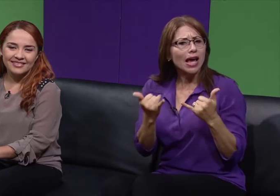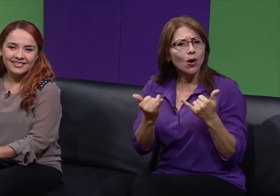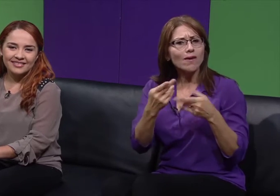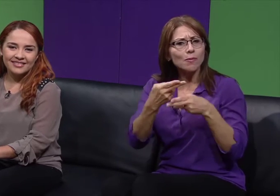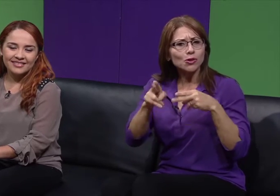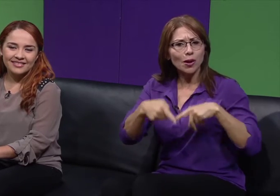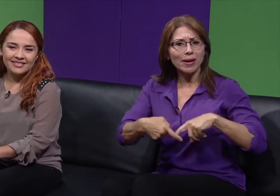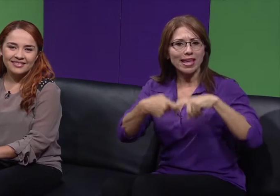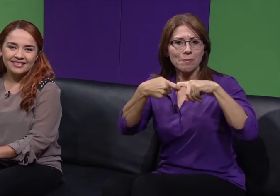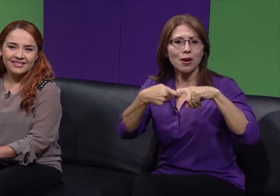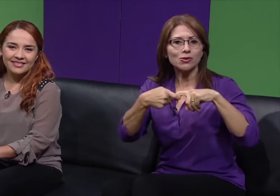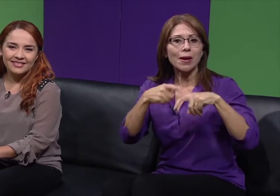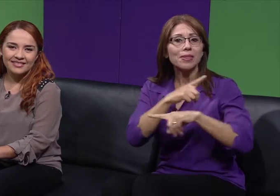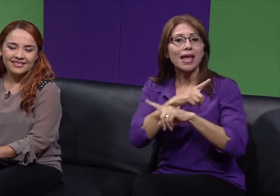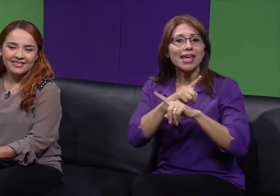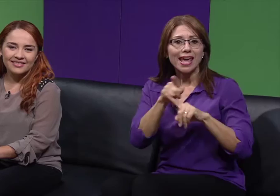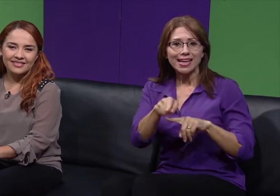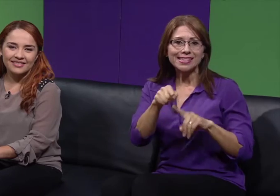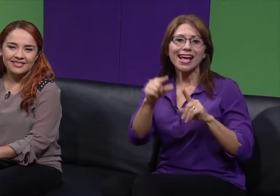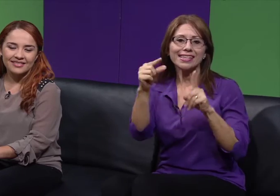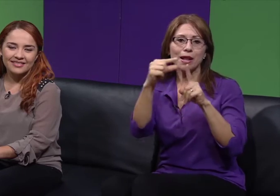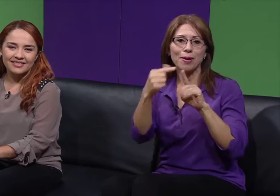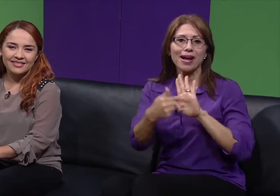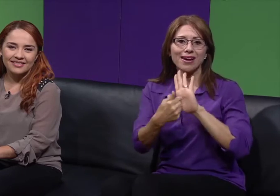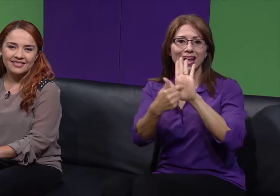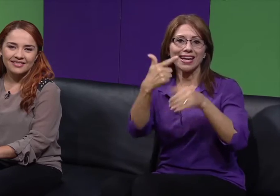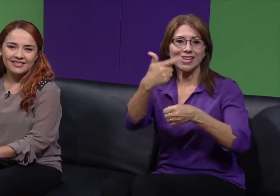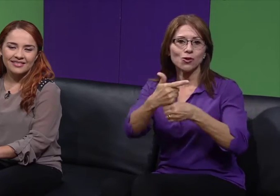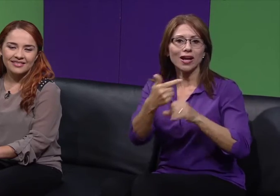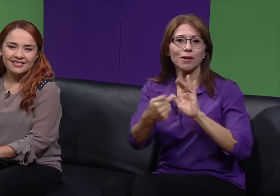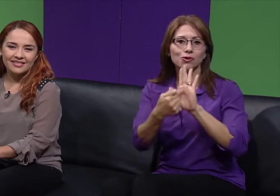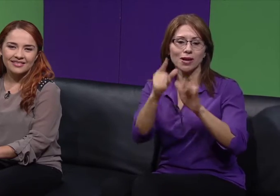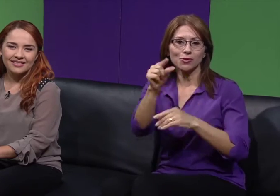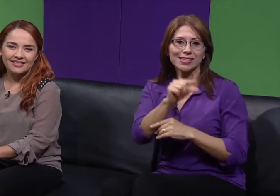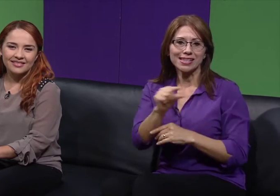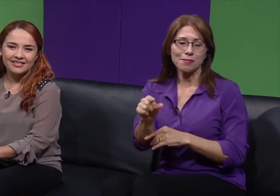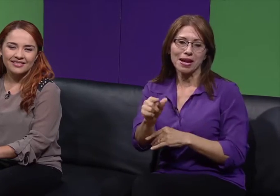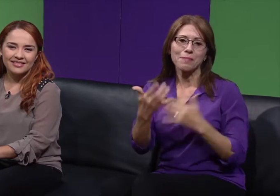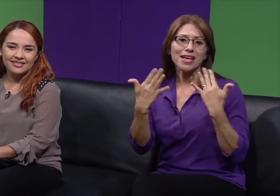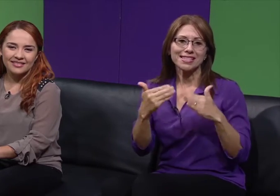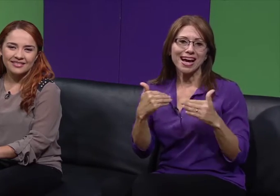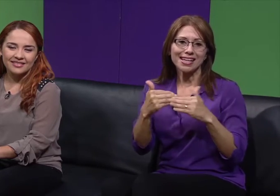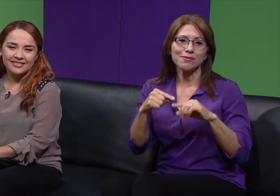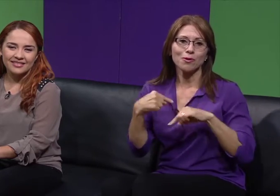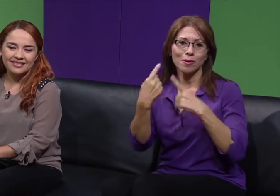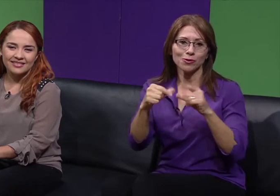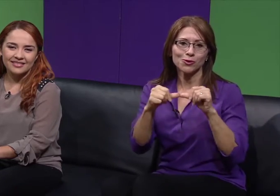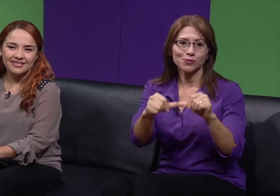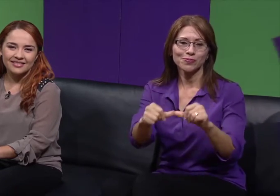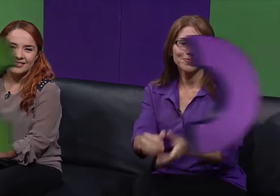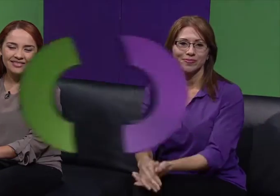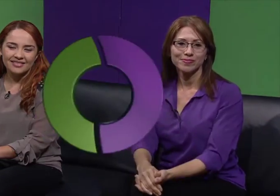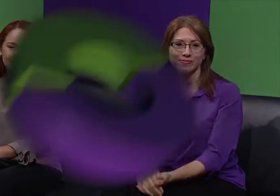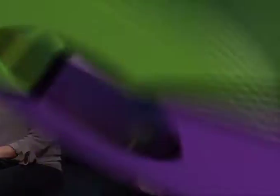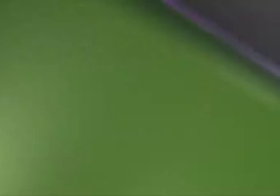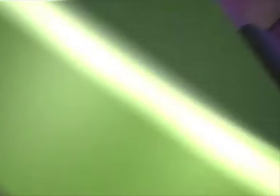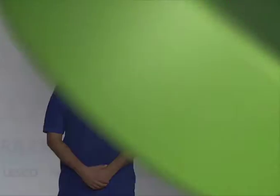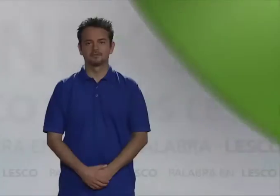Y ahora vamos a una pequeña pausa. Esta es la palabra enlesco que le mostramos esta semana. Ya casi volvemos.